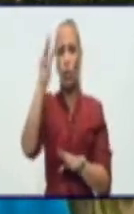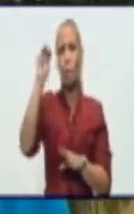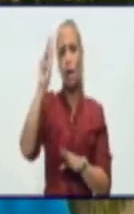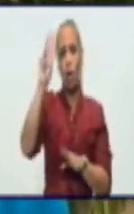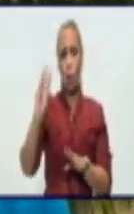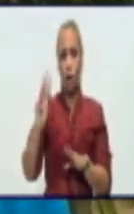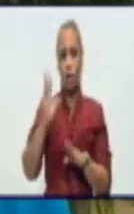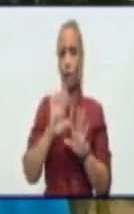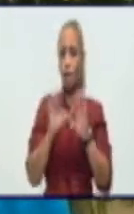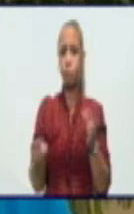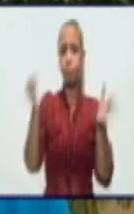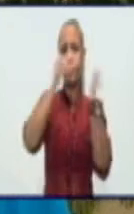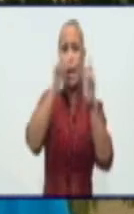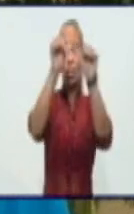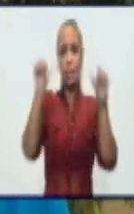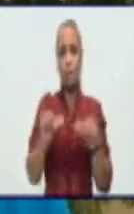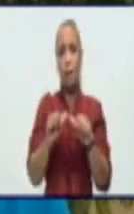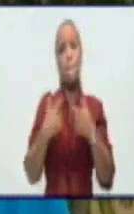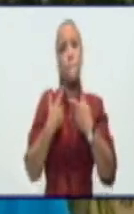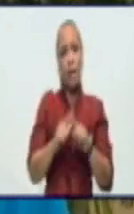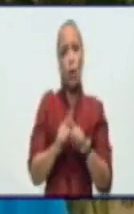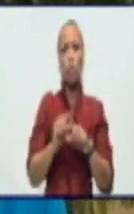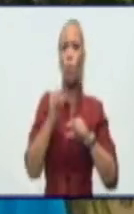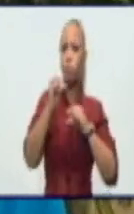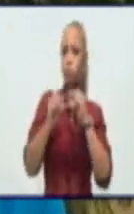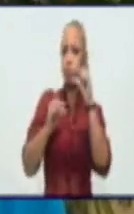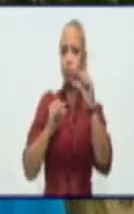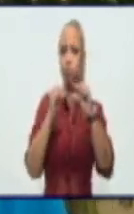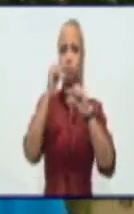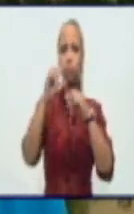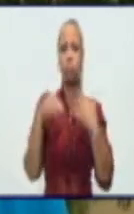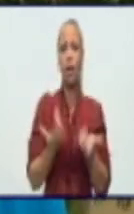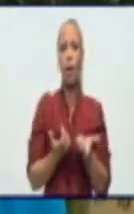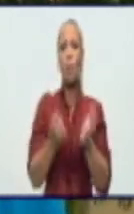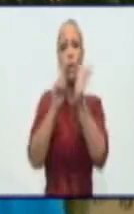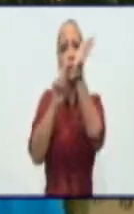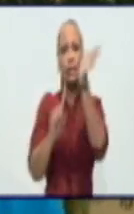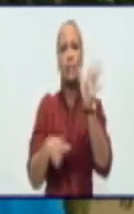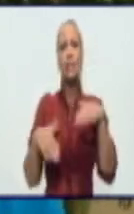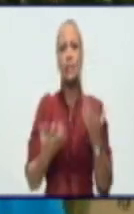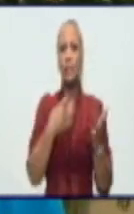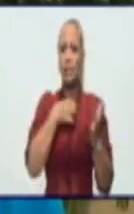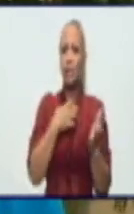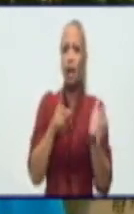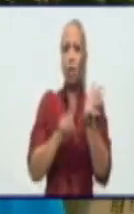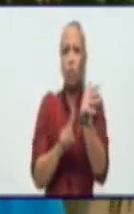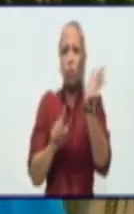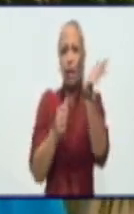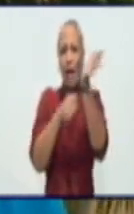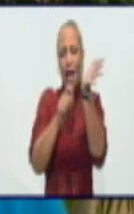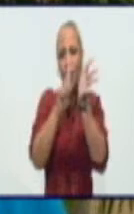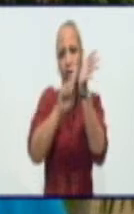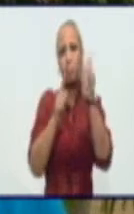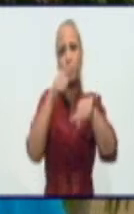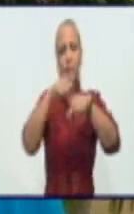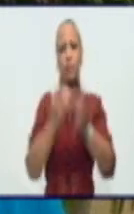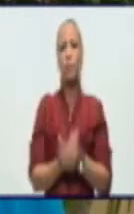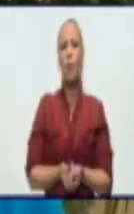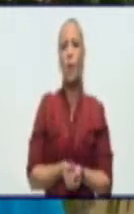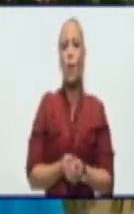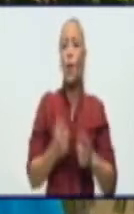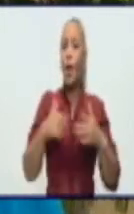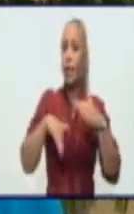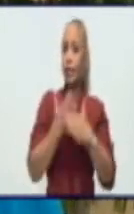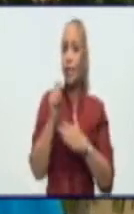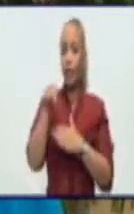al sistema, pero bueno, eso es progresivamente, porque esas termoeléctricas van a tomar algo carga en el tiempo. Decir que en el día de